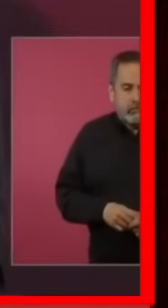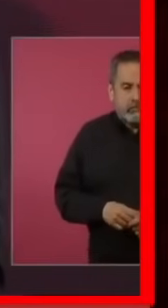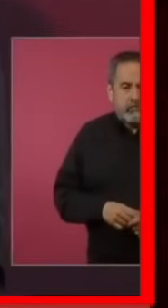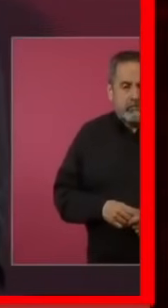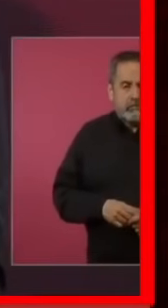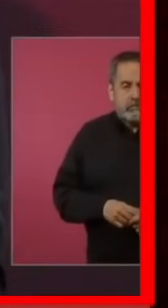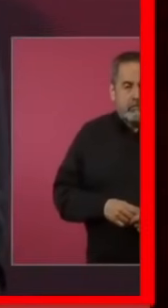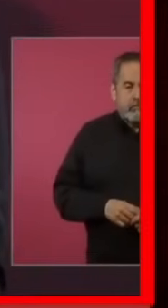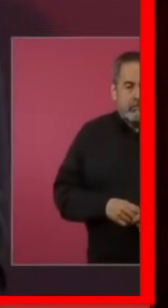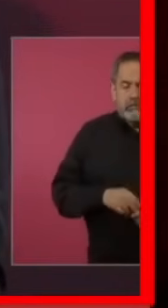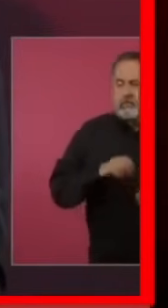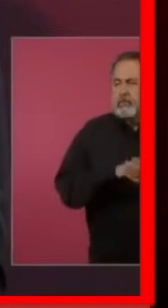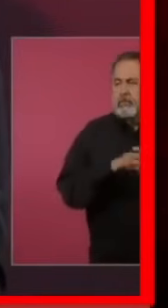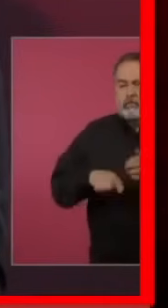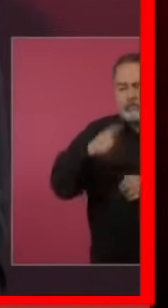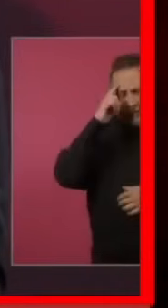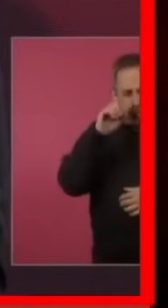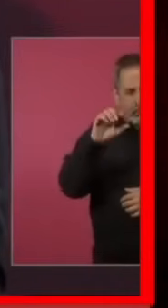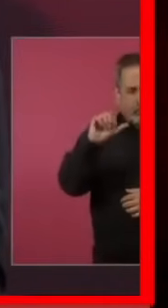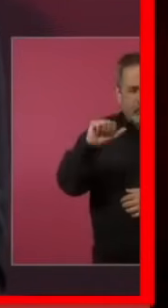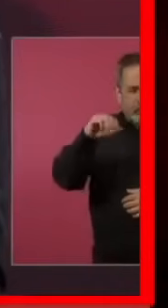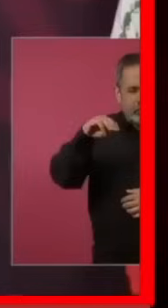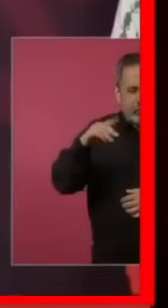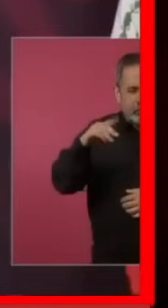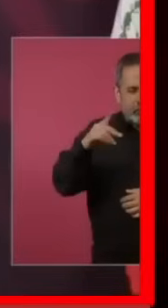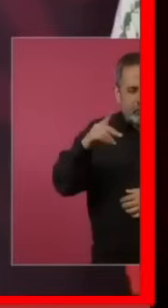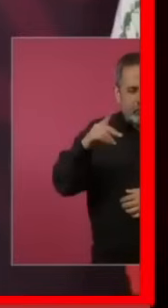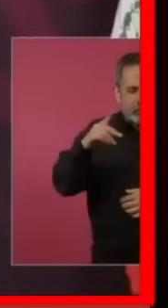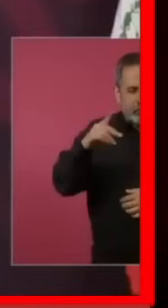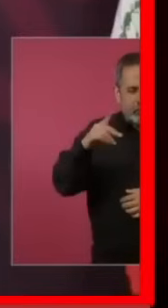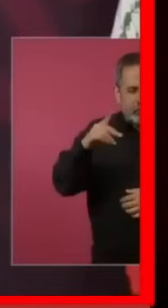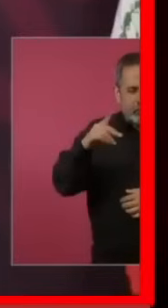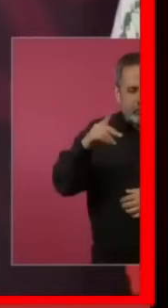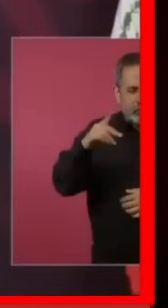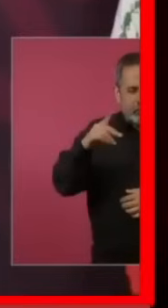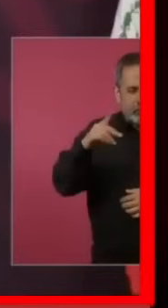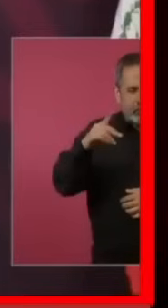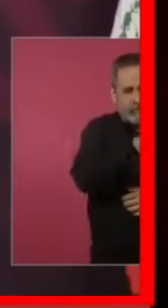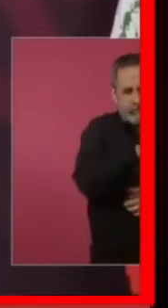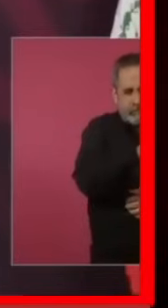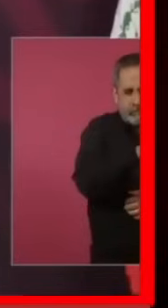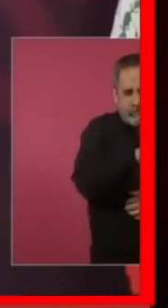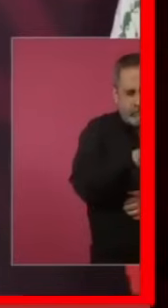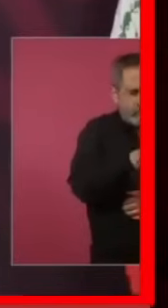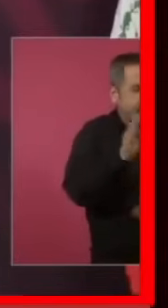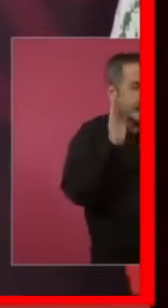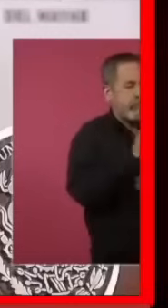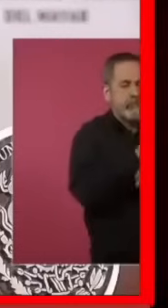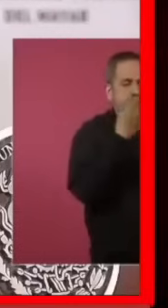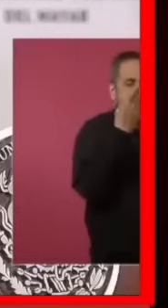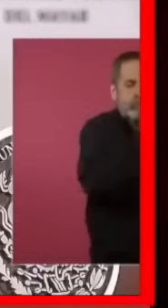un amparo que presentó un banquero en contra del gobierno